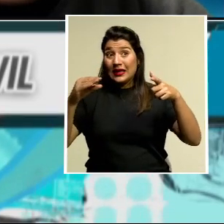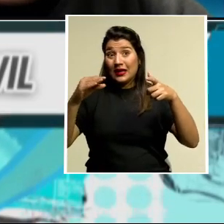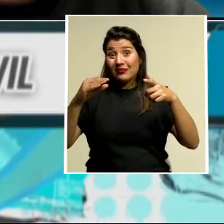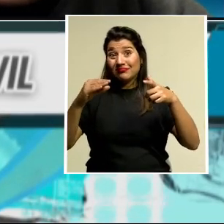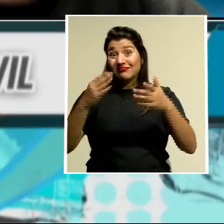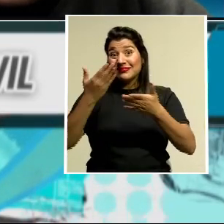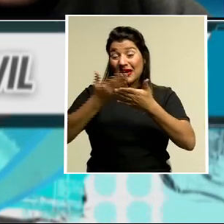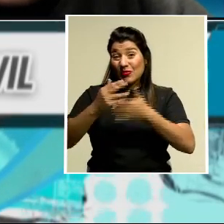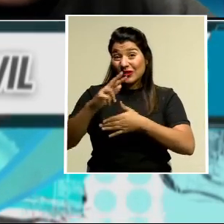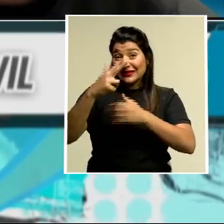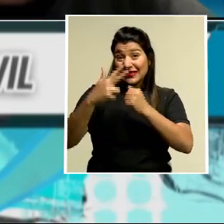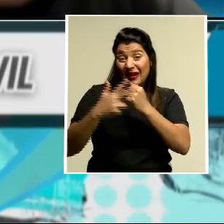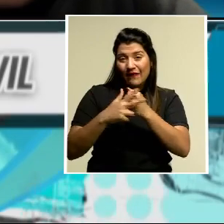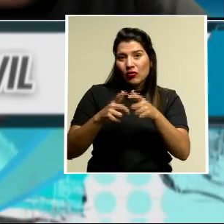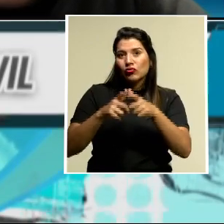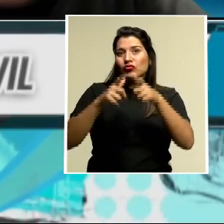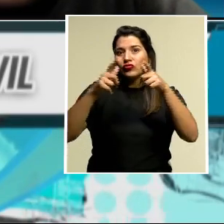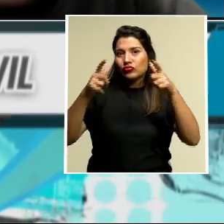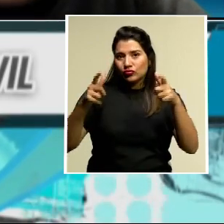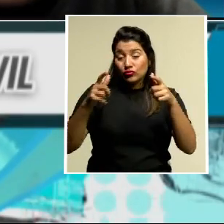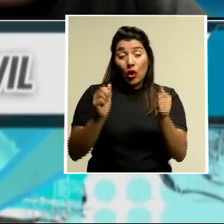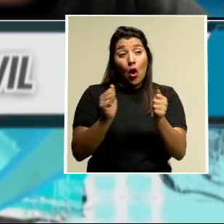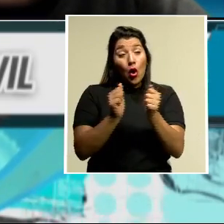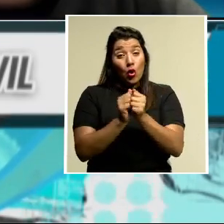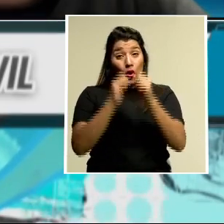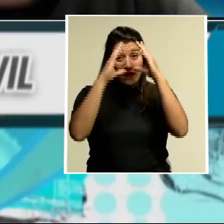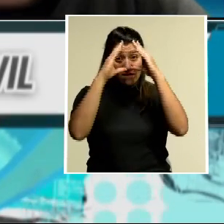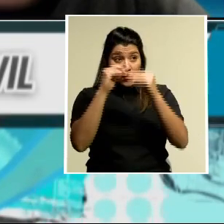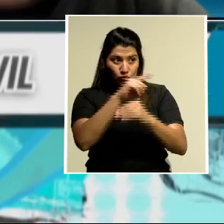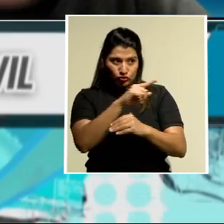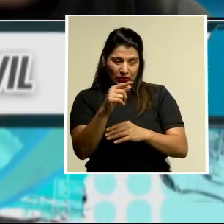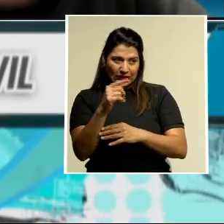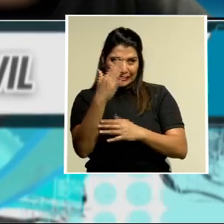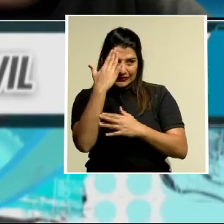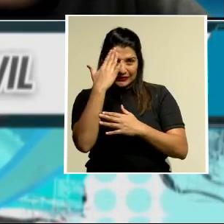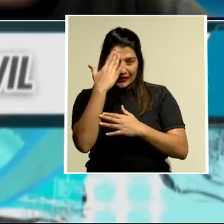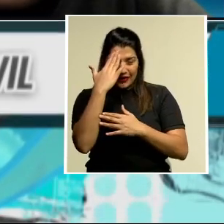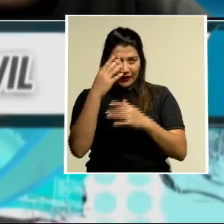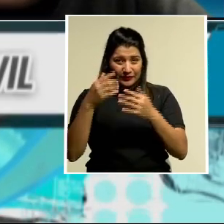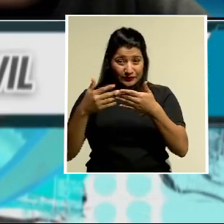se complementan con la aplicación simultánea de otras medidas, ¿verdad? No podemos